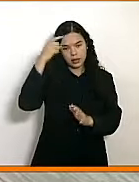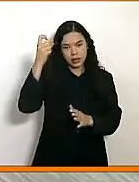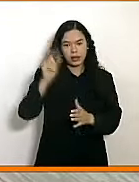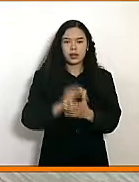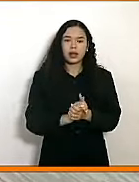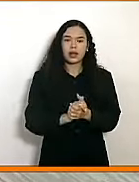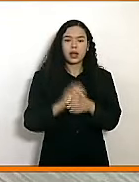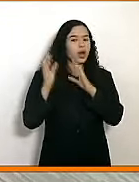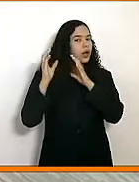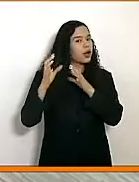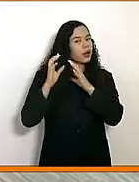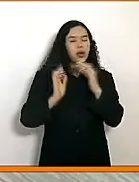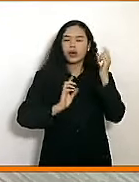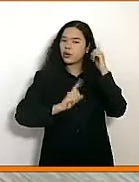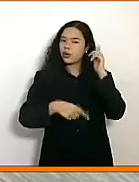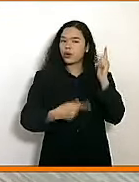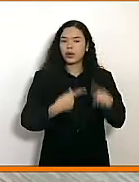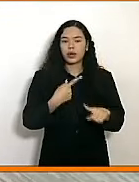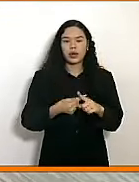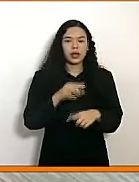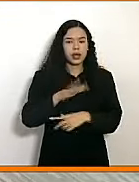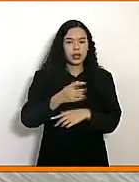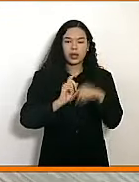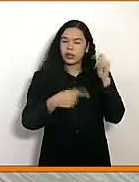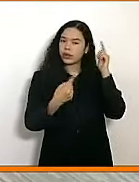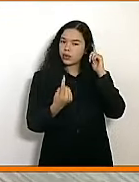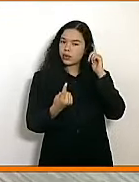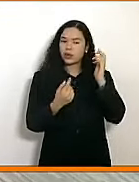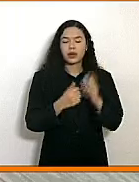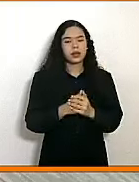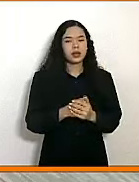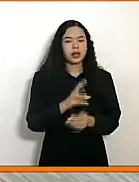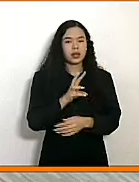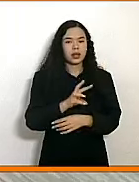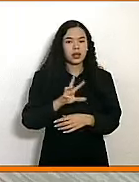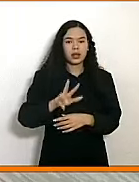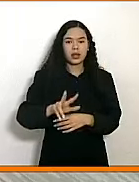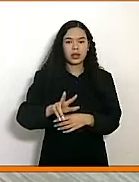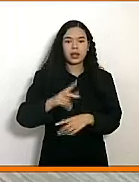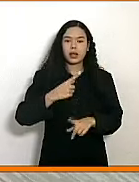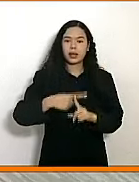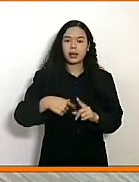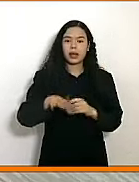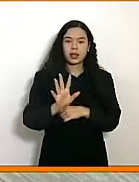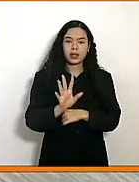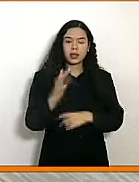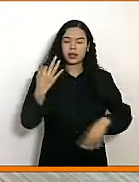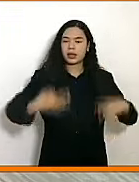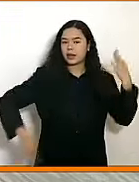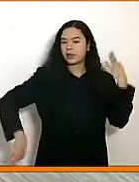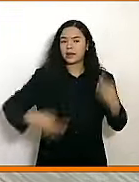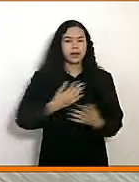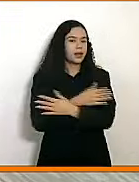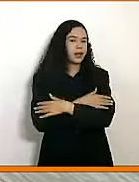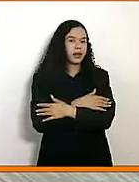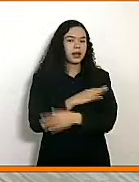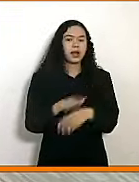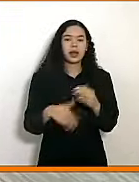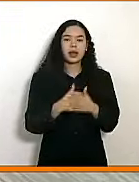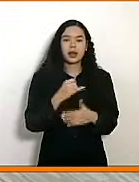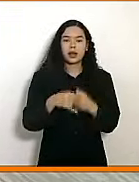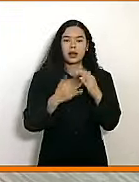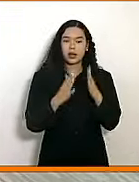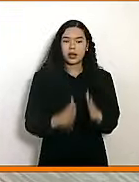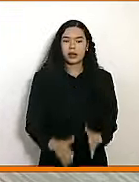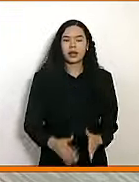de sueños Coco. Para Multi X, 5X. Para más 1, 63 más 5. Muchas felicidades a